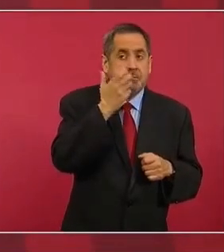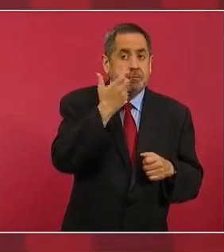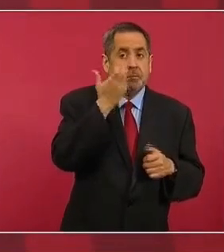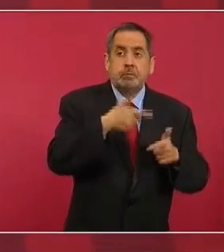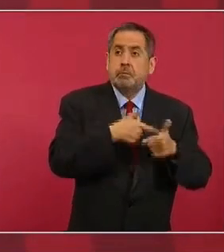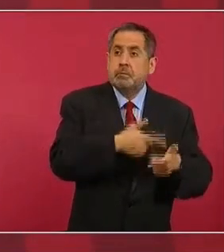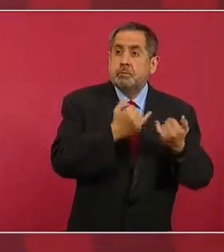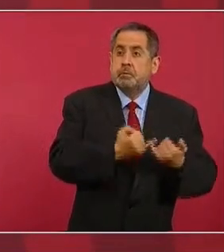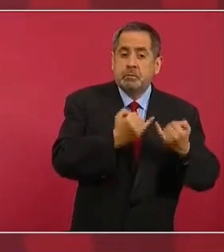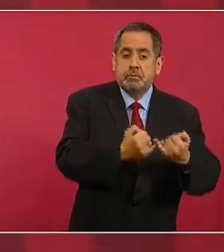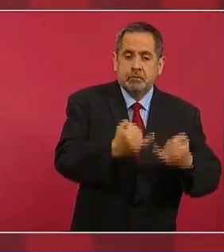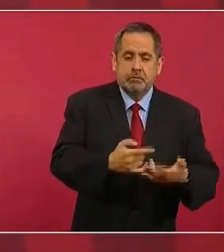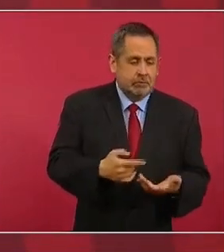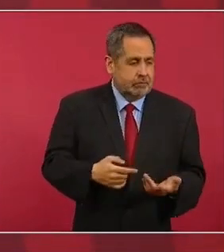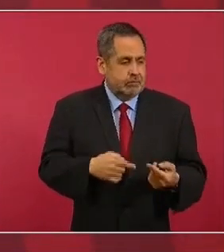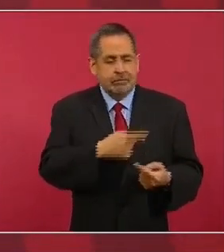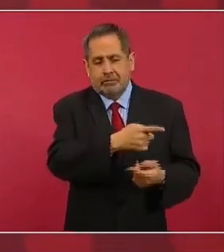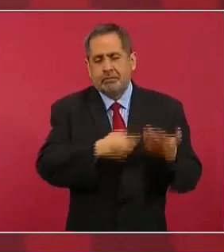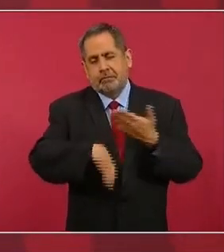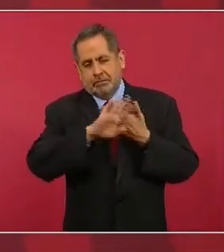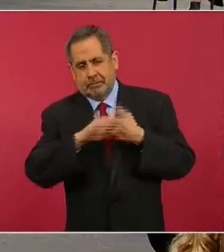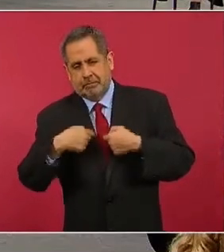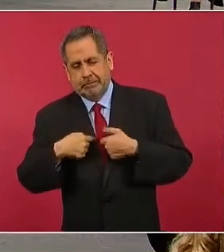que están en contra de todo lo que hacemos,